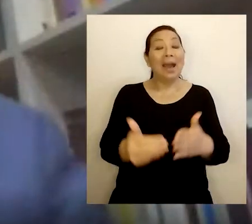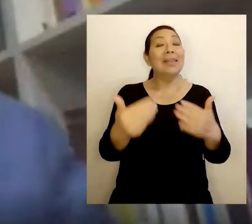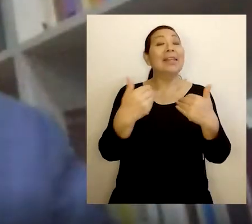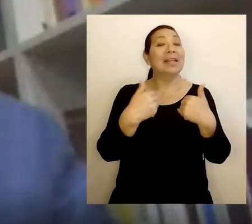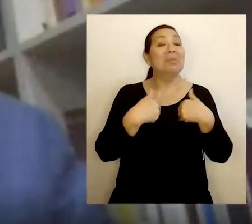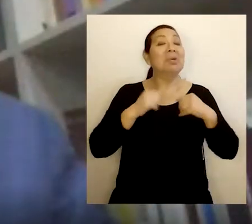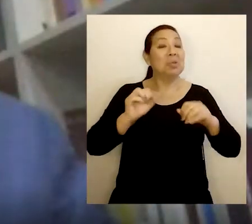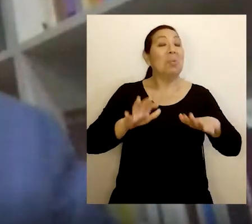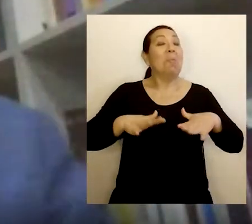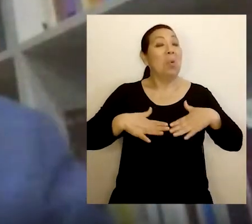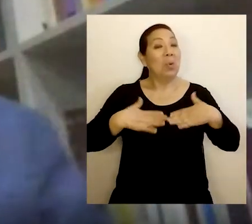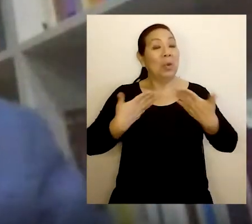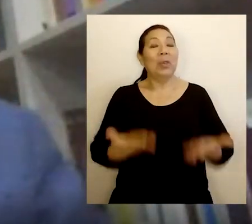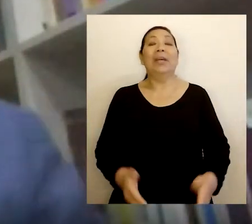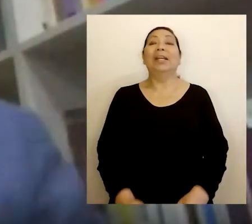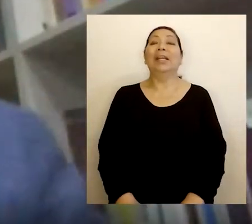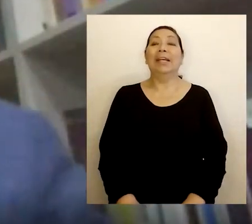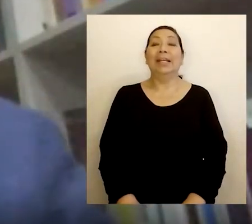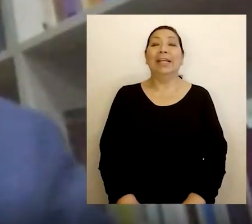las posibilidades de